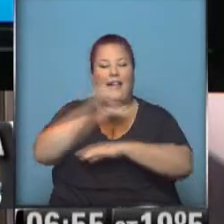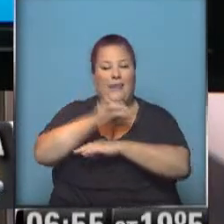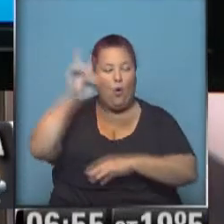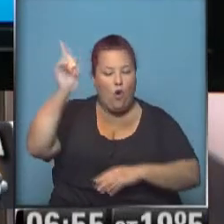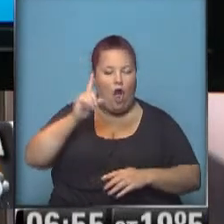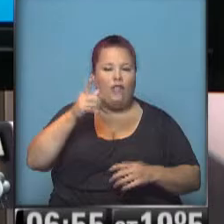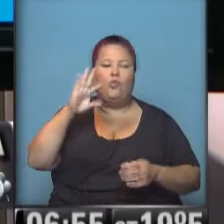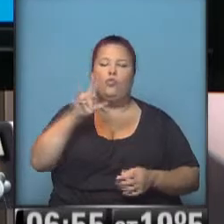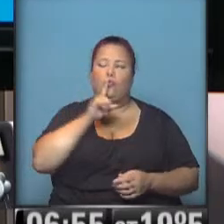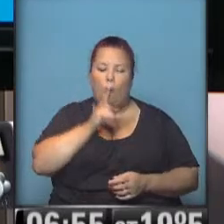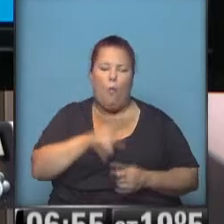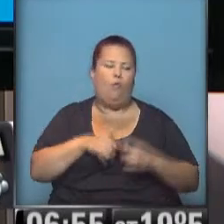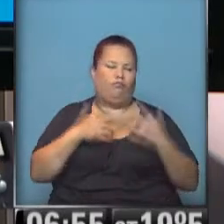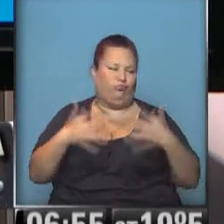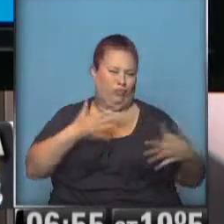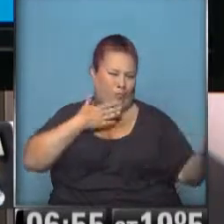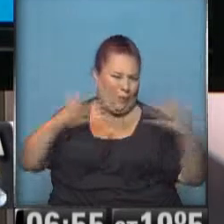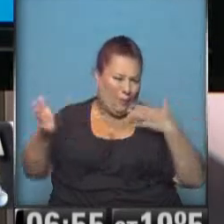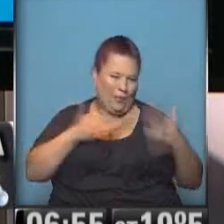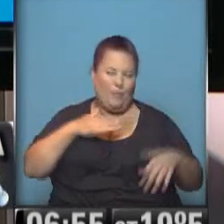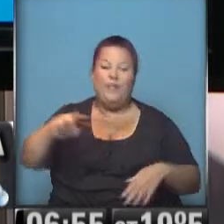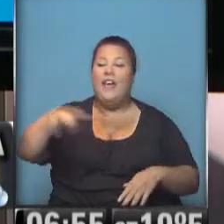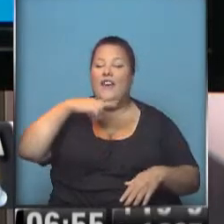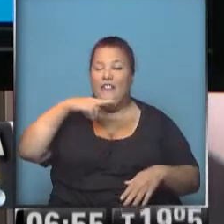Chubut, para el jueves fuerte. Viernes.